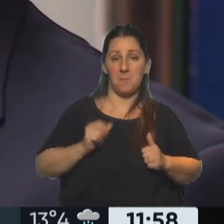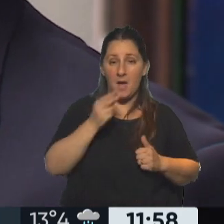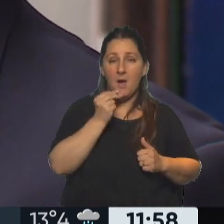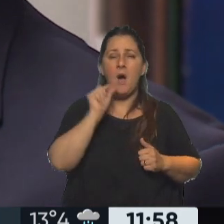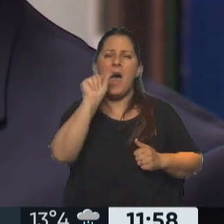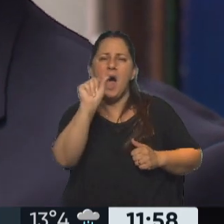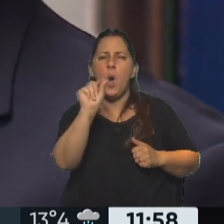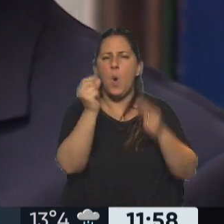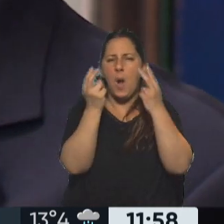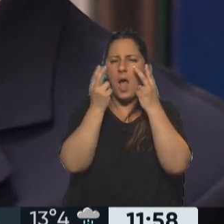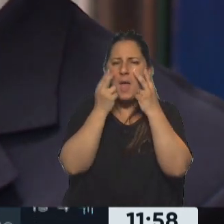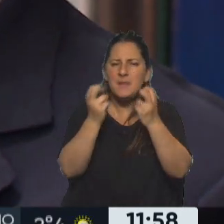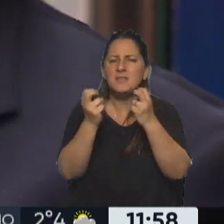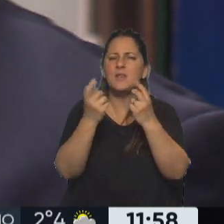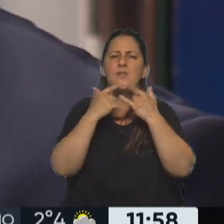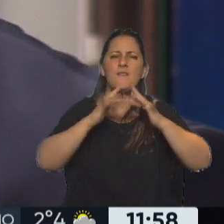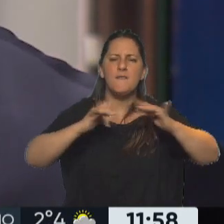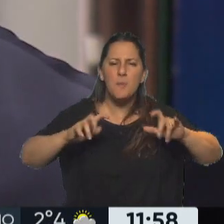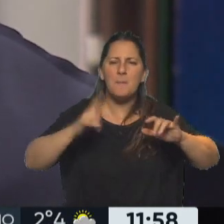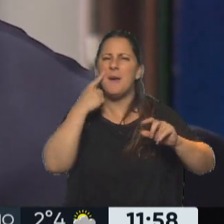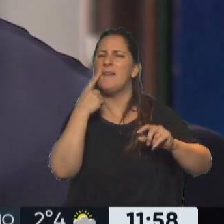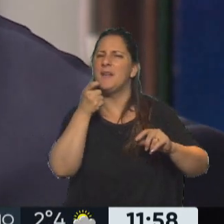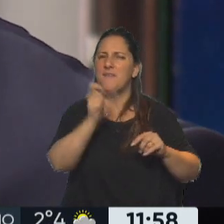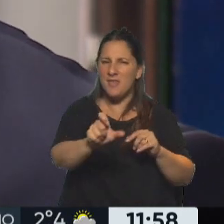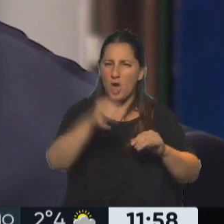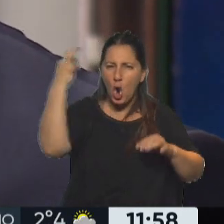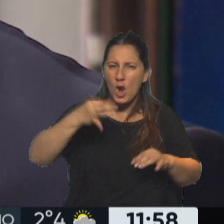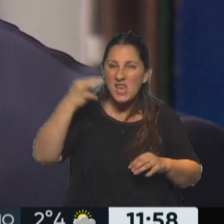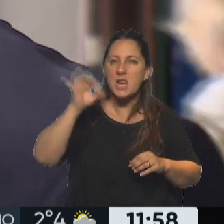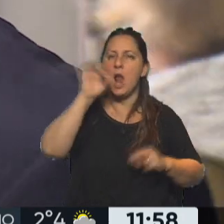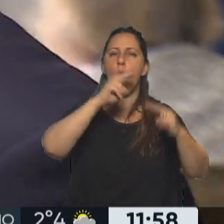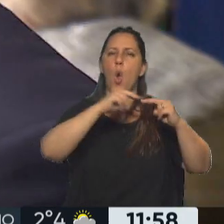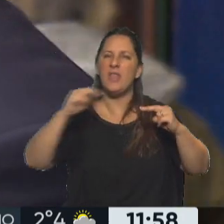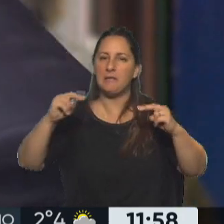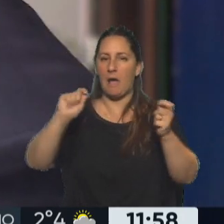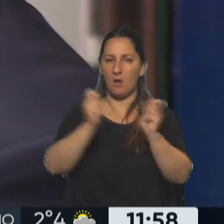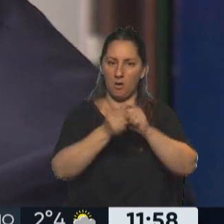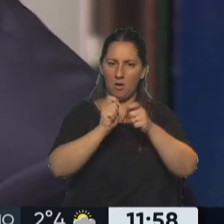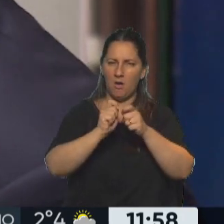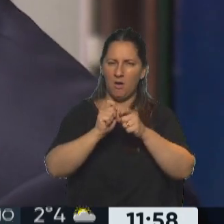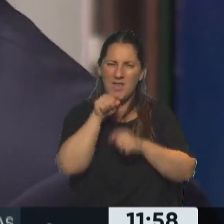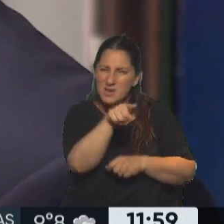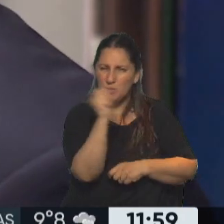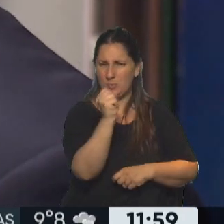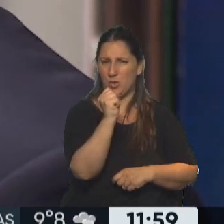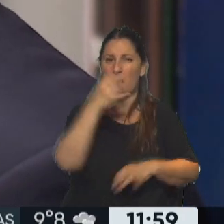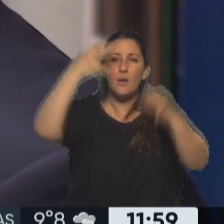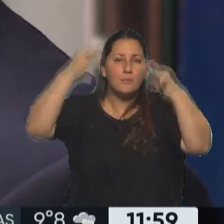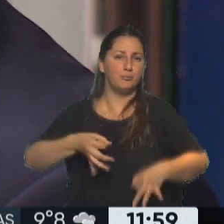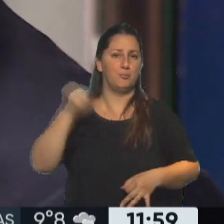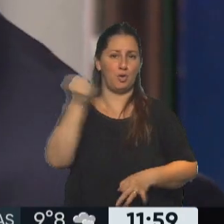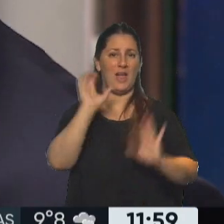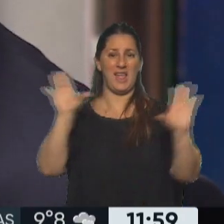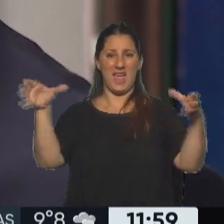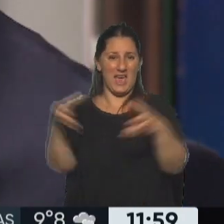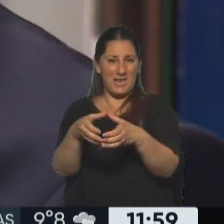haciendo una pericia informática para ver si no están editados o qué es lo que pasó. Cuando lo verdaderamente importante es que un equipo